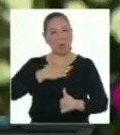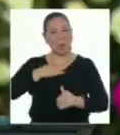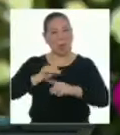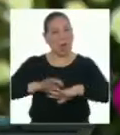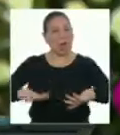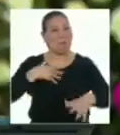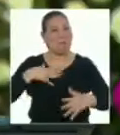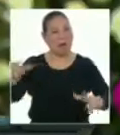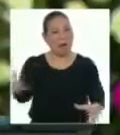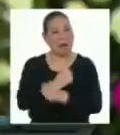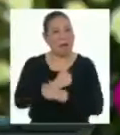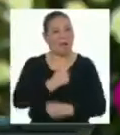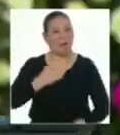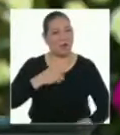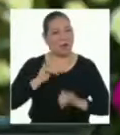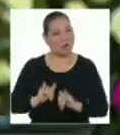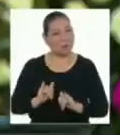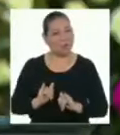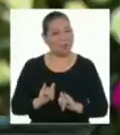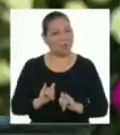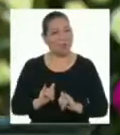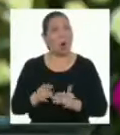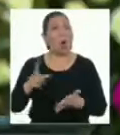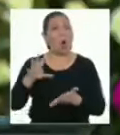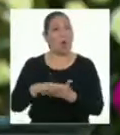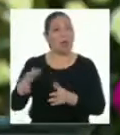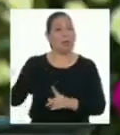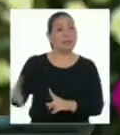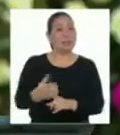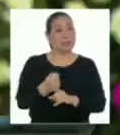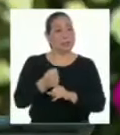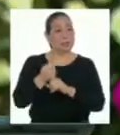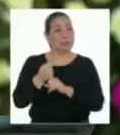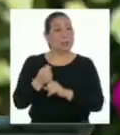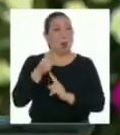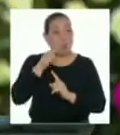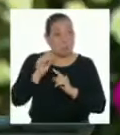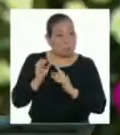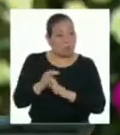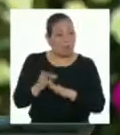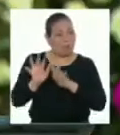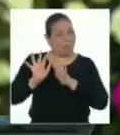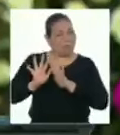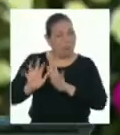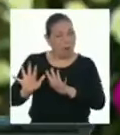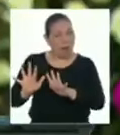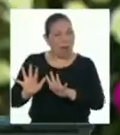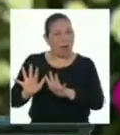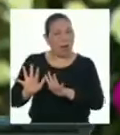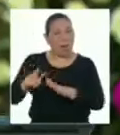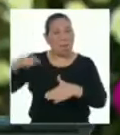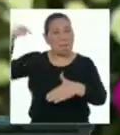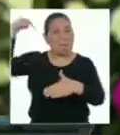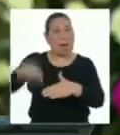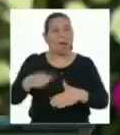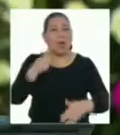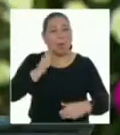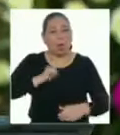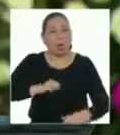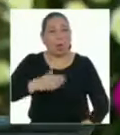su herencia. Y agarrándolo, lo empujaron fuera de la viña y lo